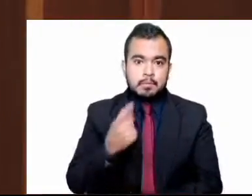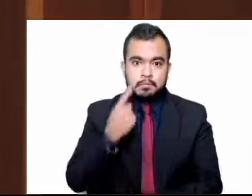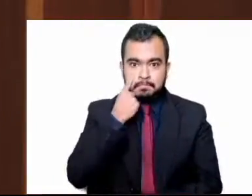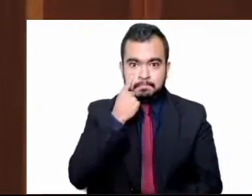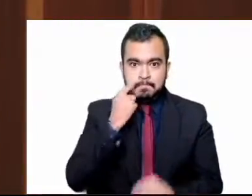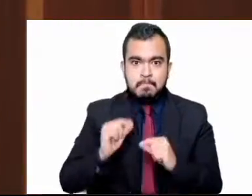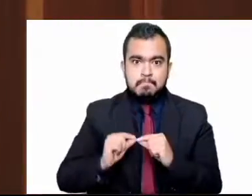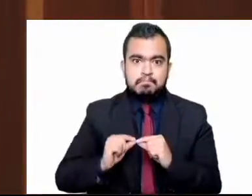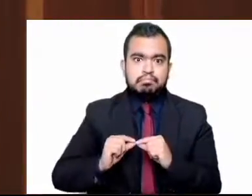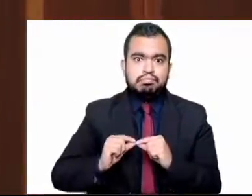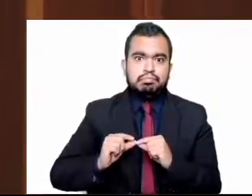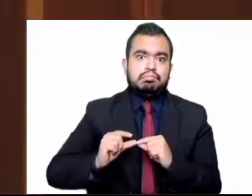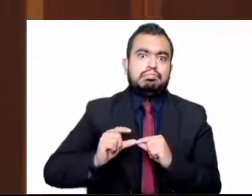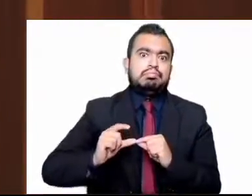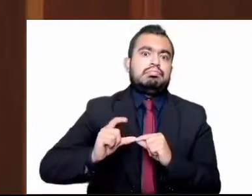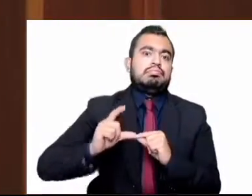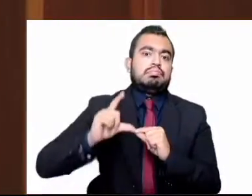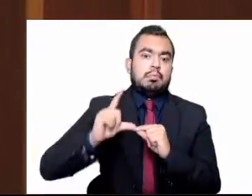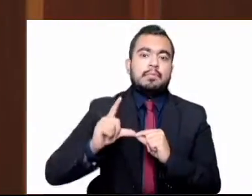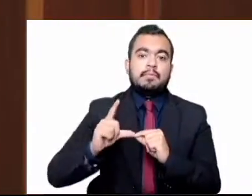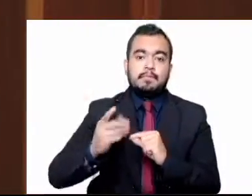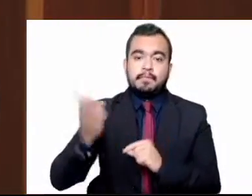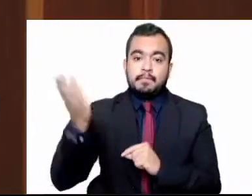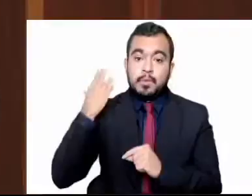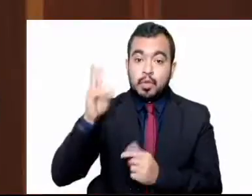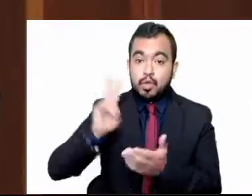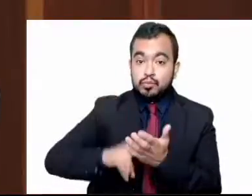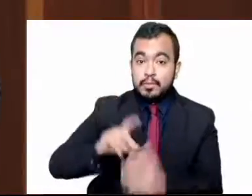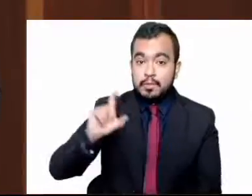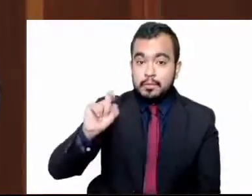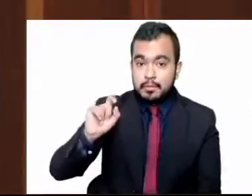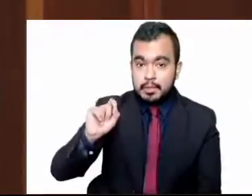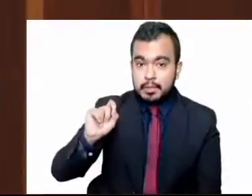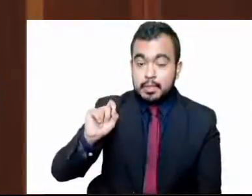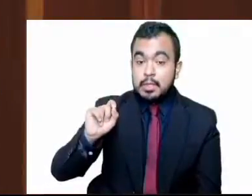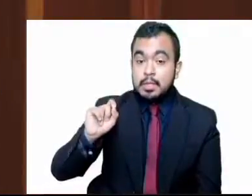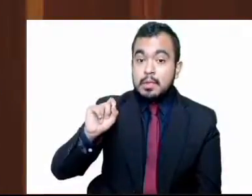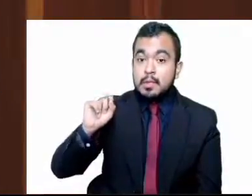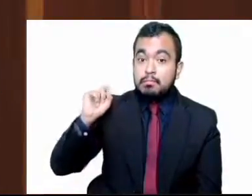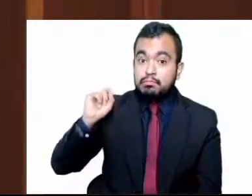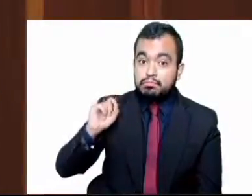significativamente durante el año anterior y lo que va del actual,